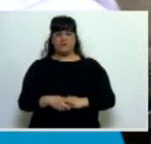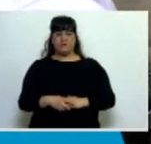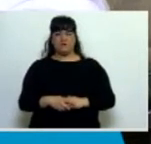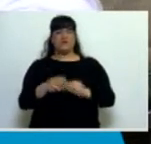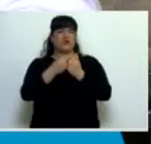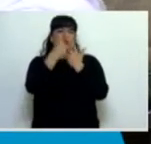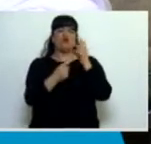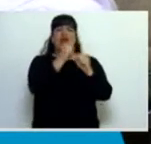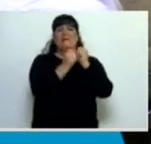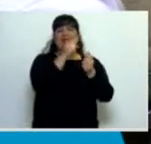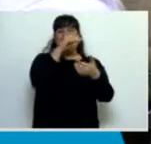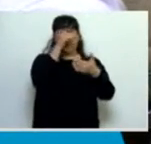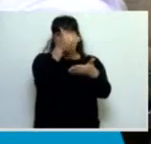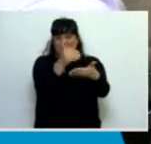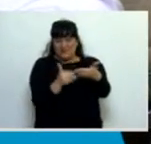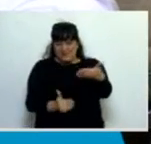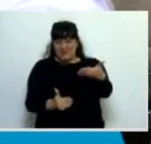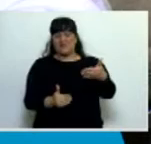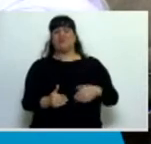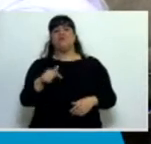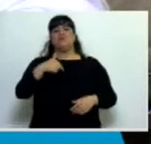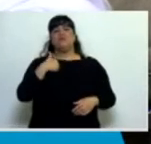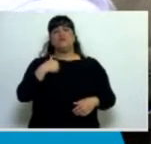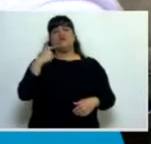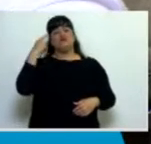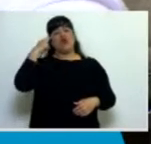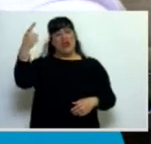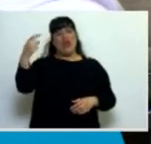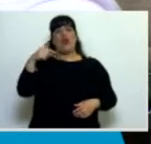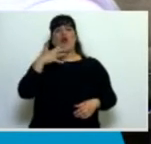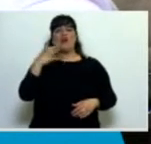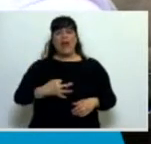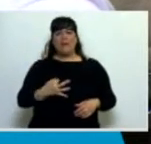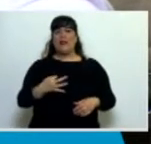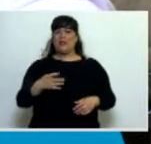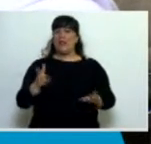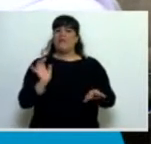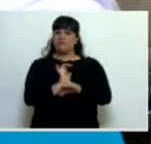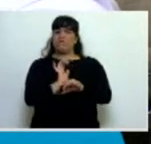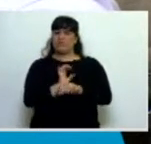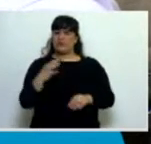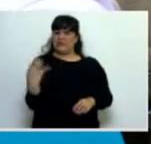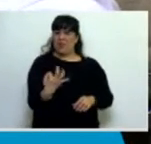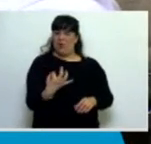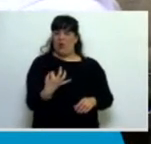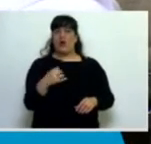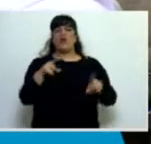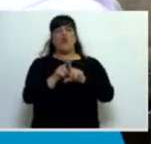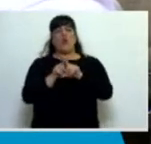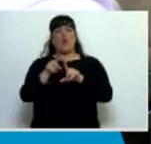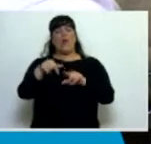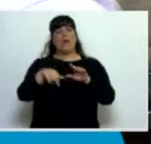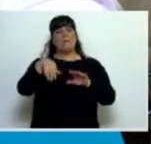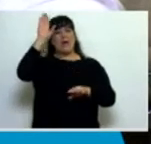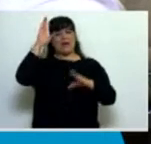de las empresas. Yo creo que realmente es muy bueno que vayamos en el